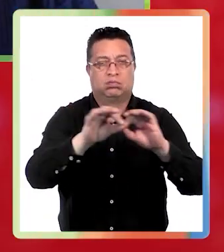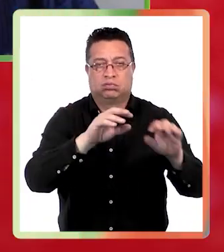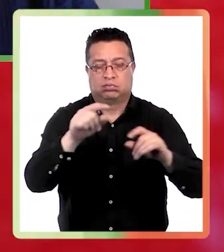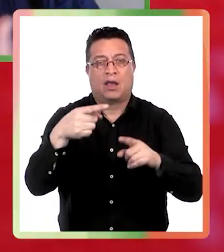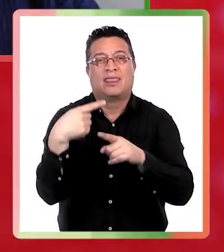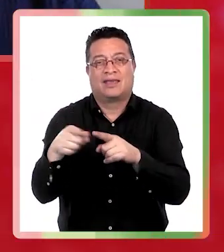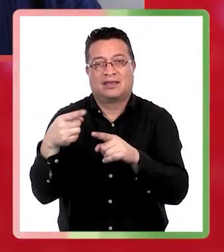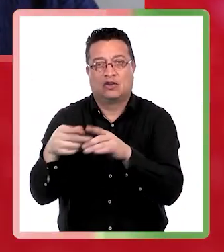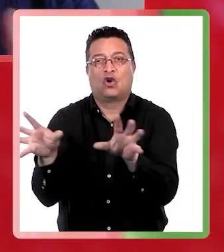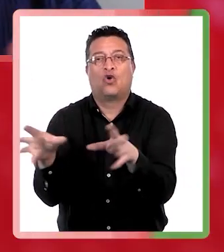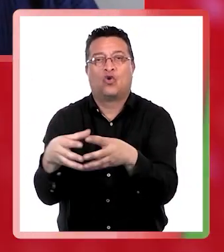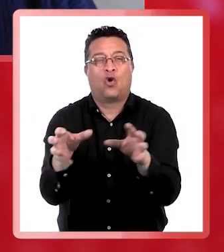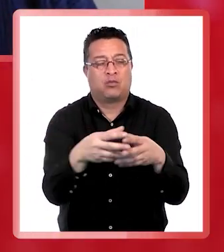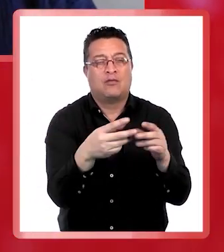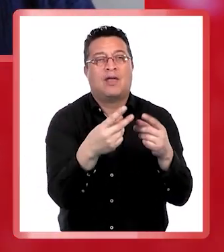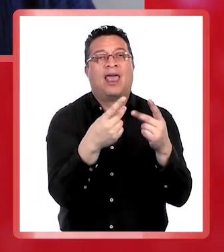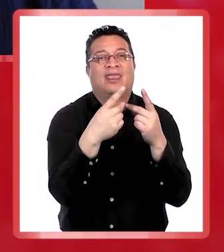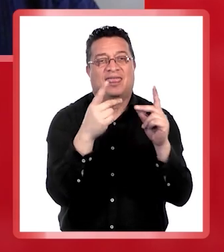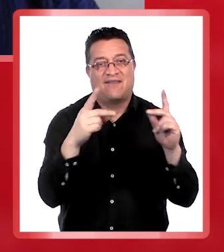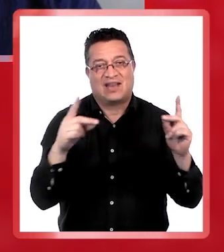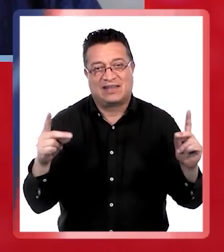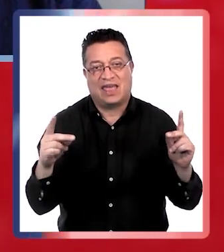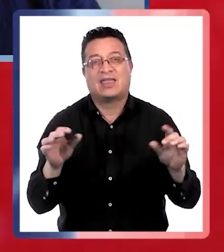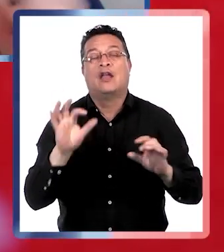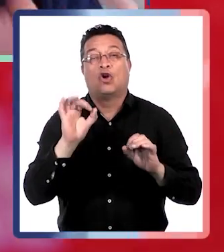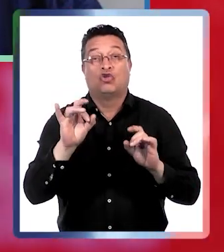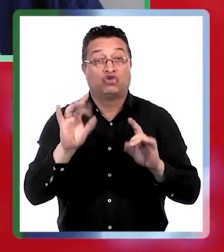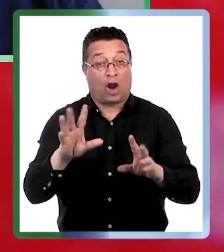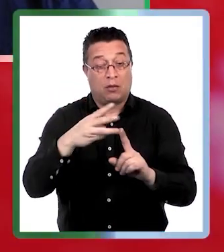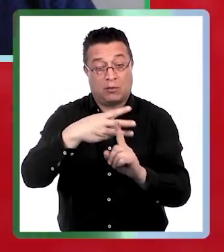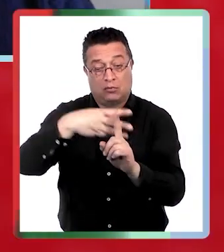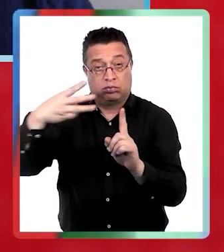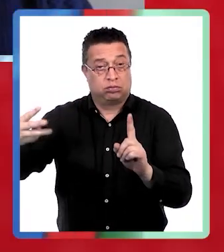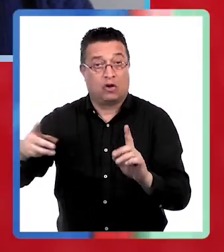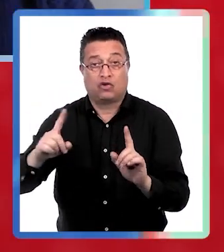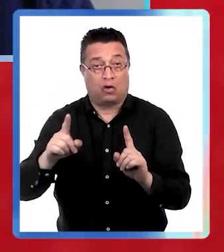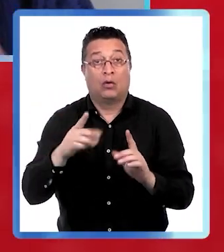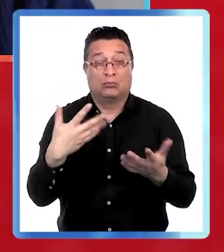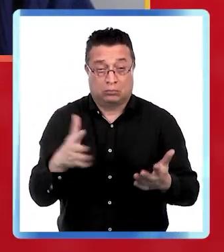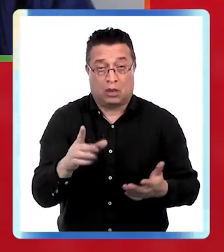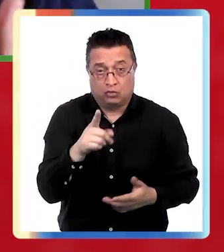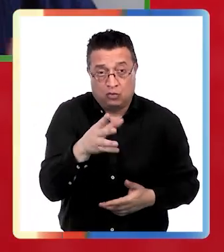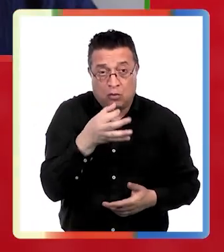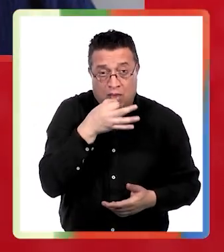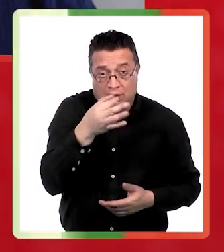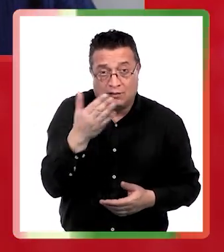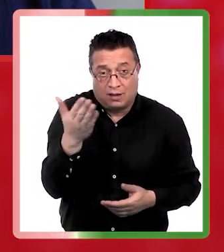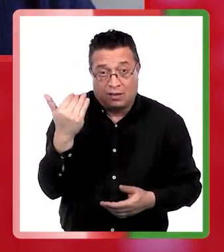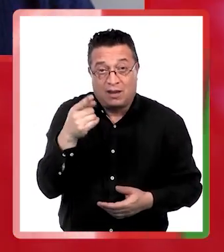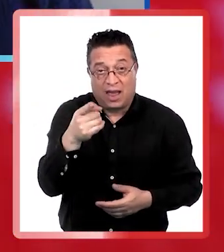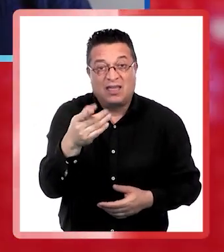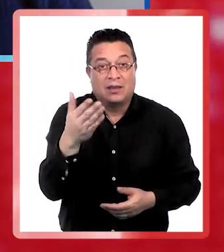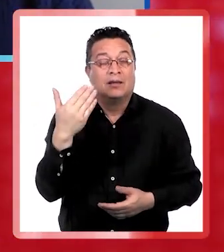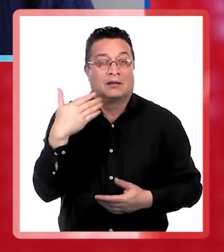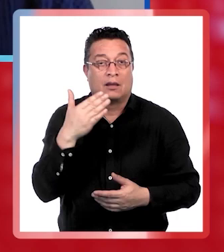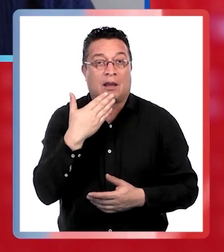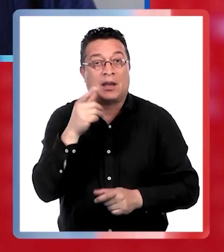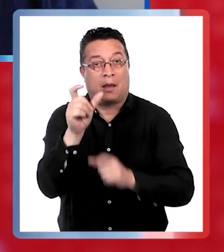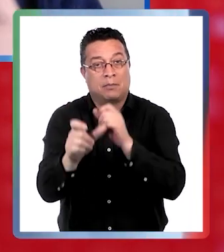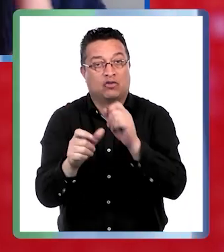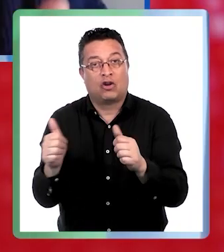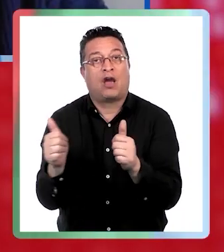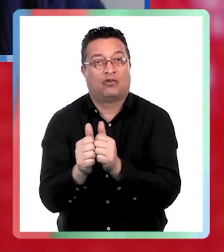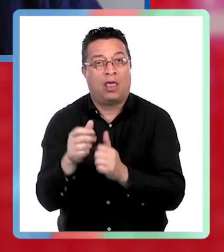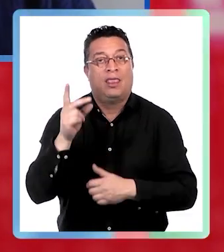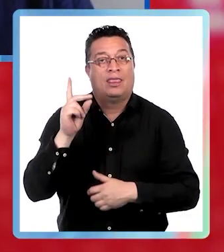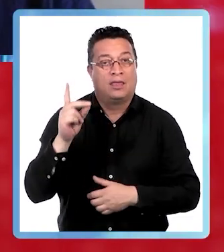de talento hacia distintos grupos de la diversidad, no solo la comunidad LGBTI+, tú misma lo mencionaste en la introducción,